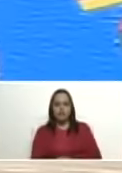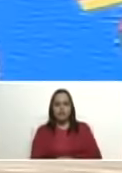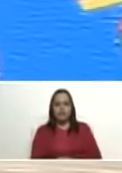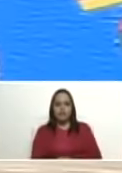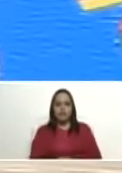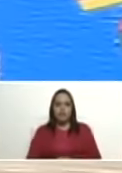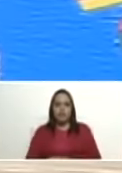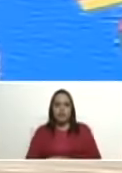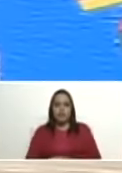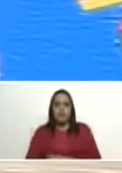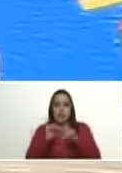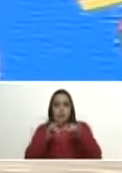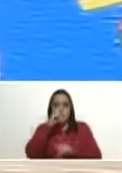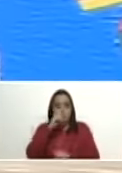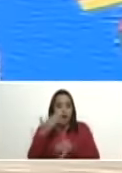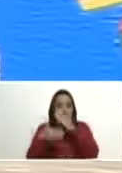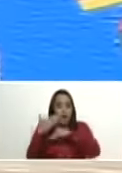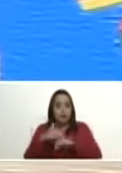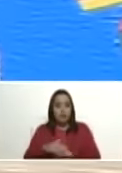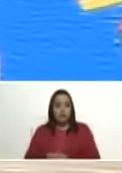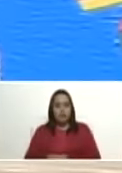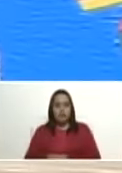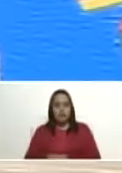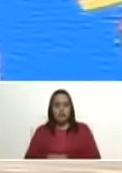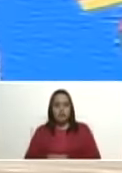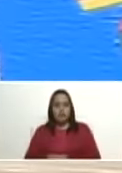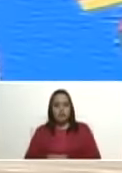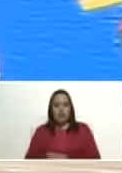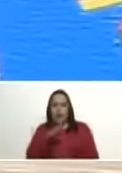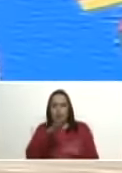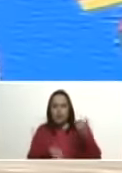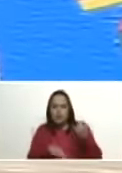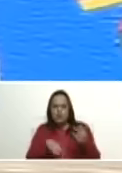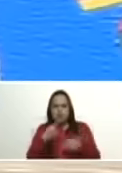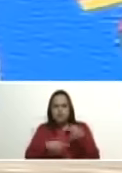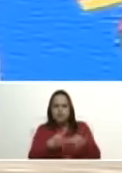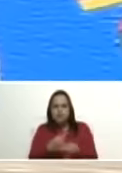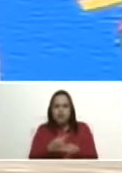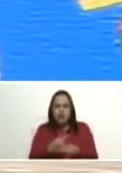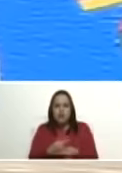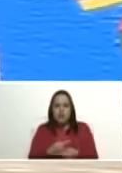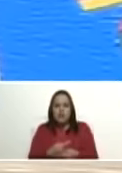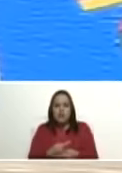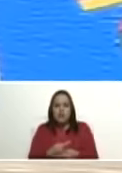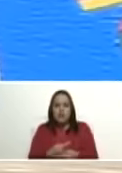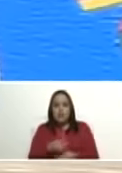que en esos años ya de la última década del siglo XIX,